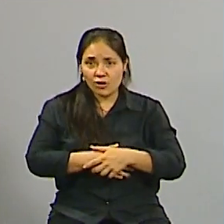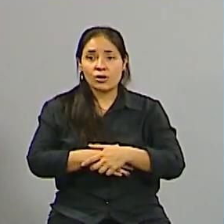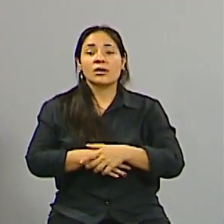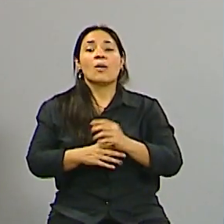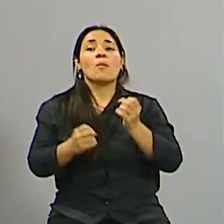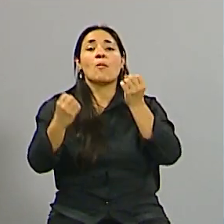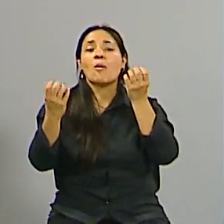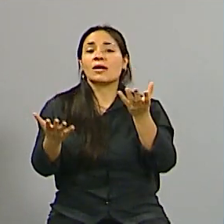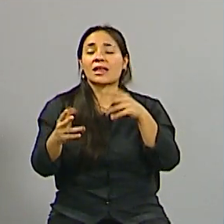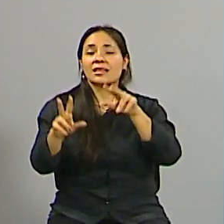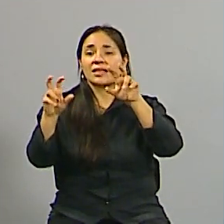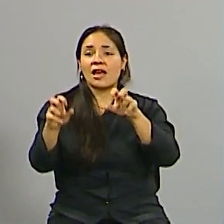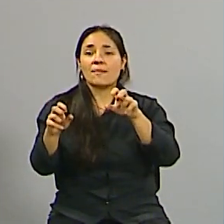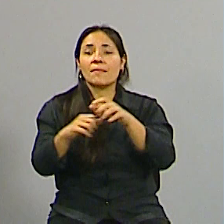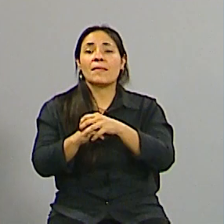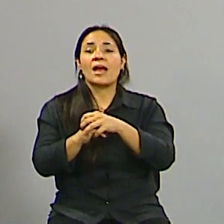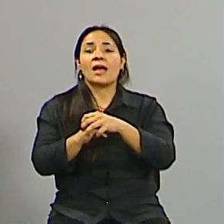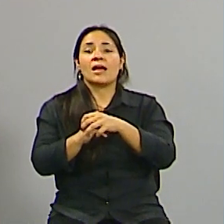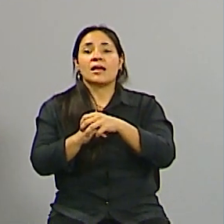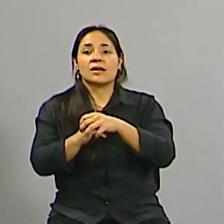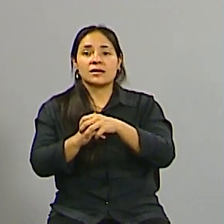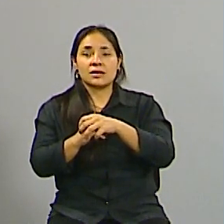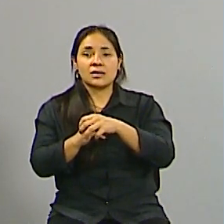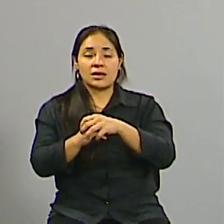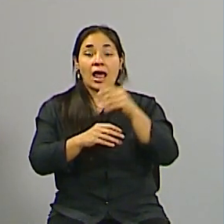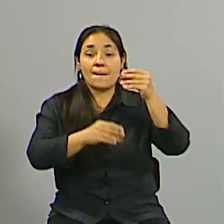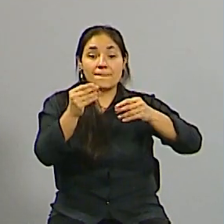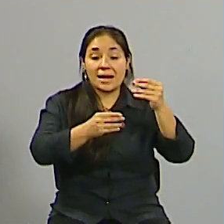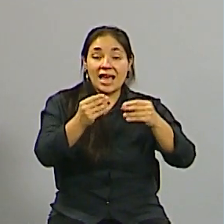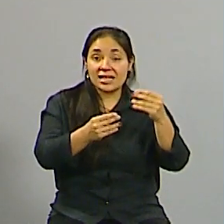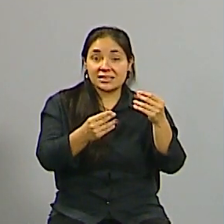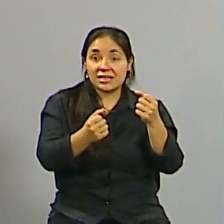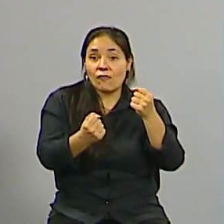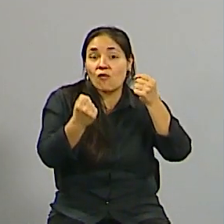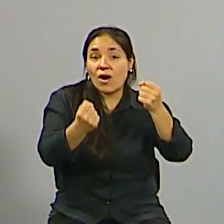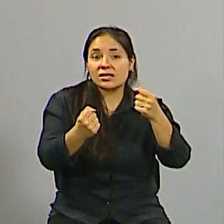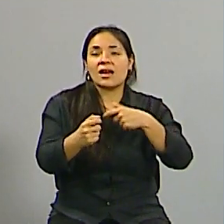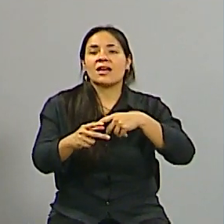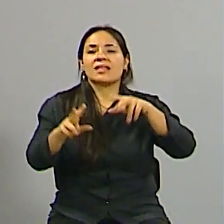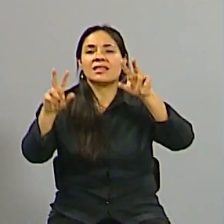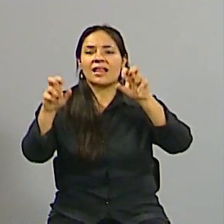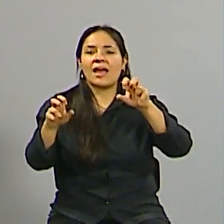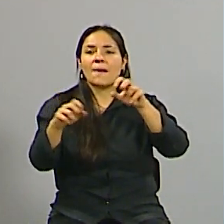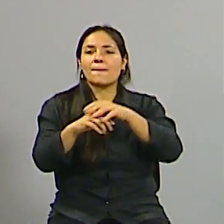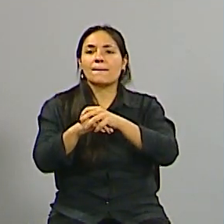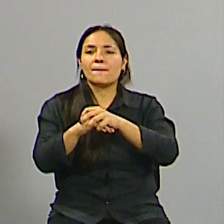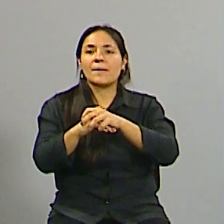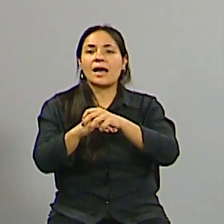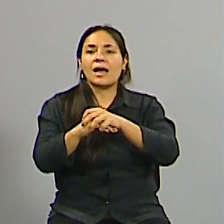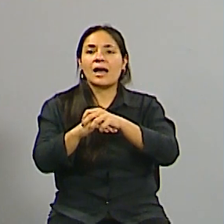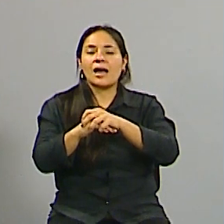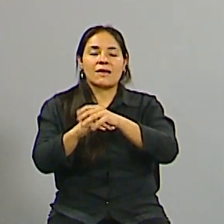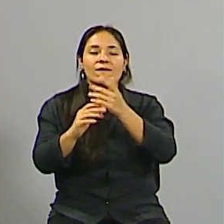ver con las necesidades de fuerza de trabajo de la empresa que con el disciplinamiento a esos intentos